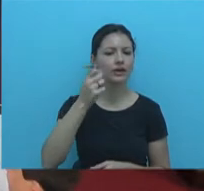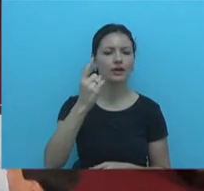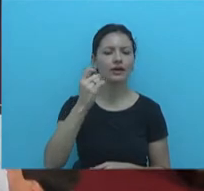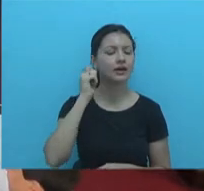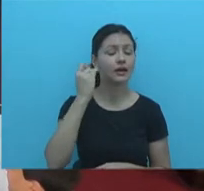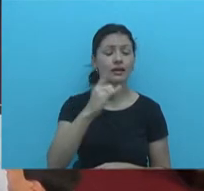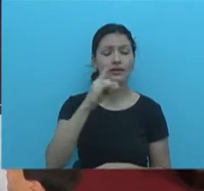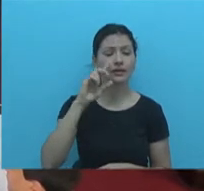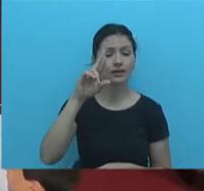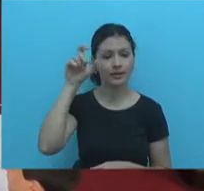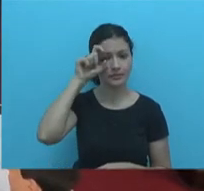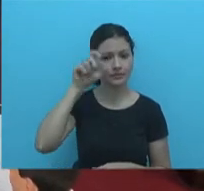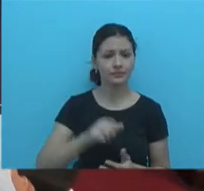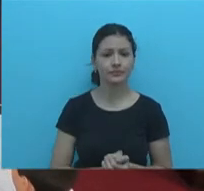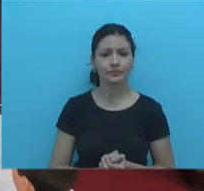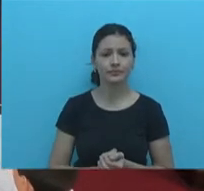Lucas Altamirano.